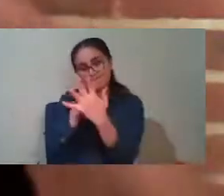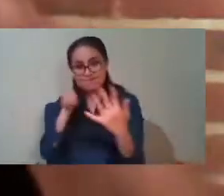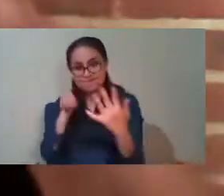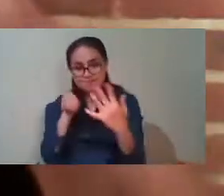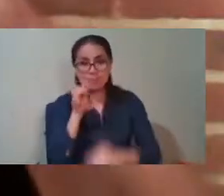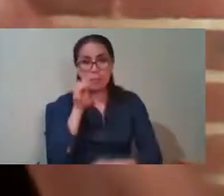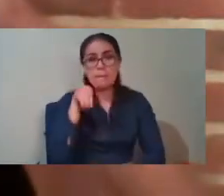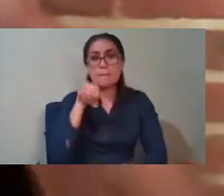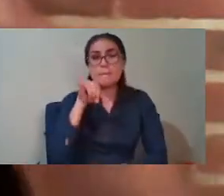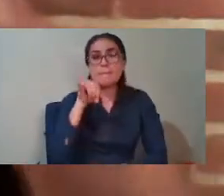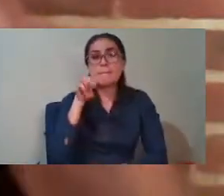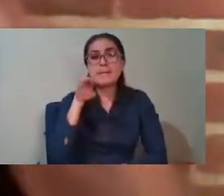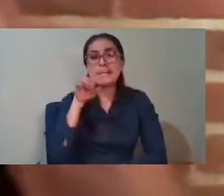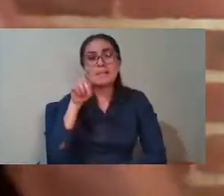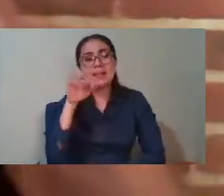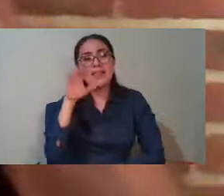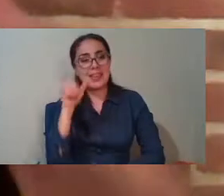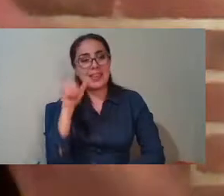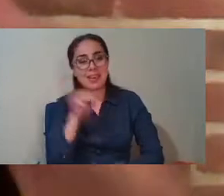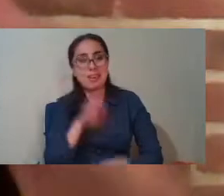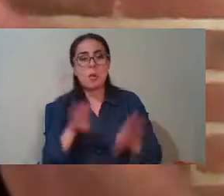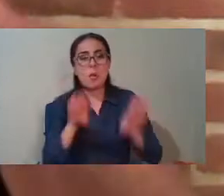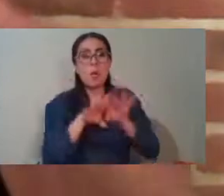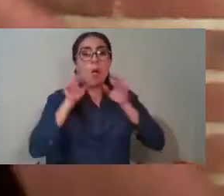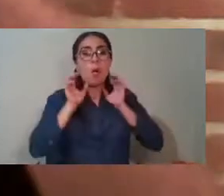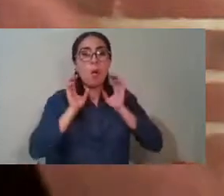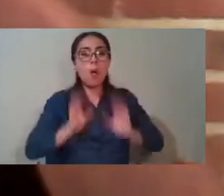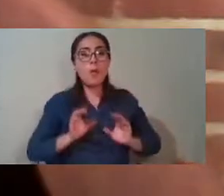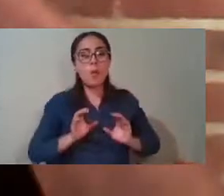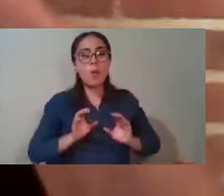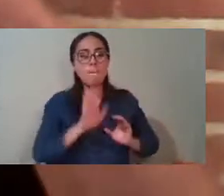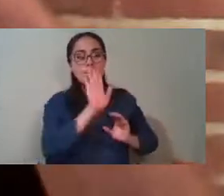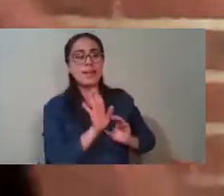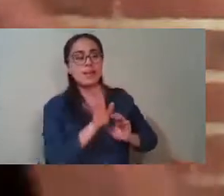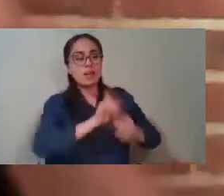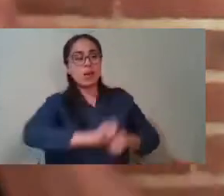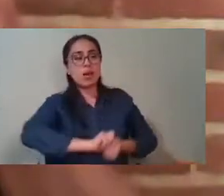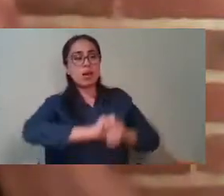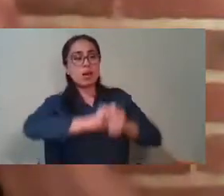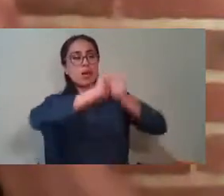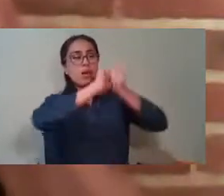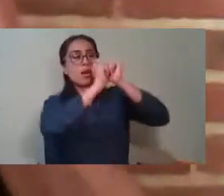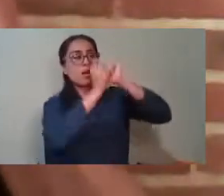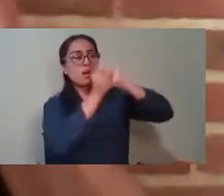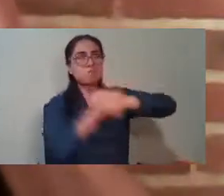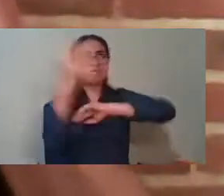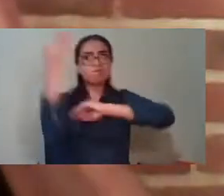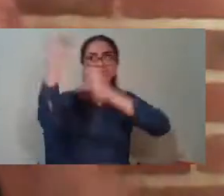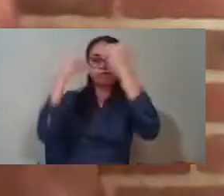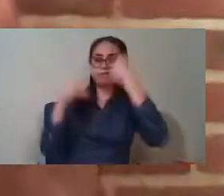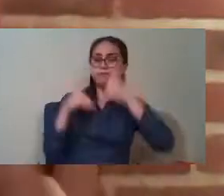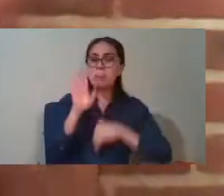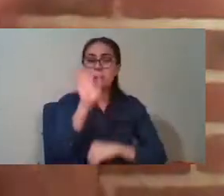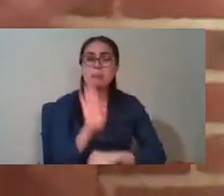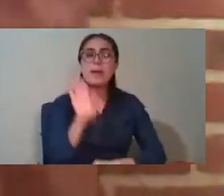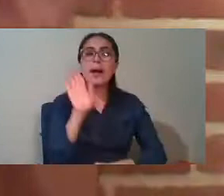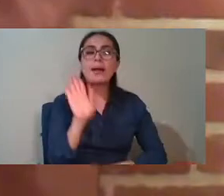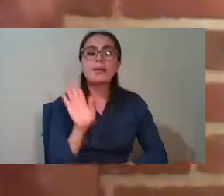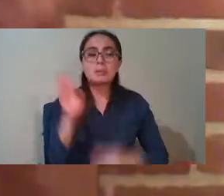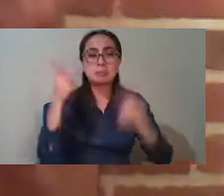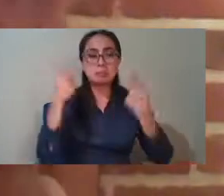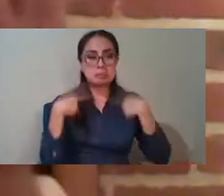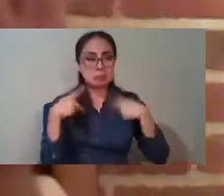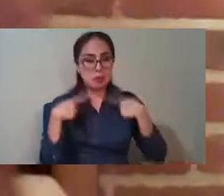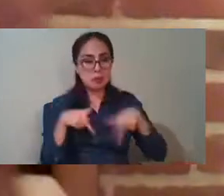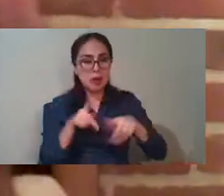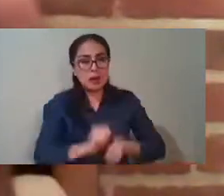su cuerpo la existencia de una ausencia. Por lo tanto, es la creación de un discurso físico que trae al